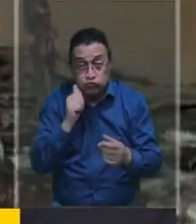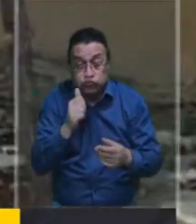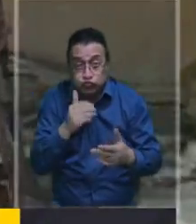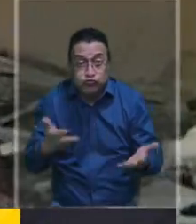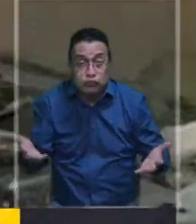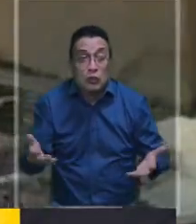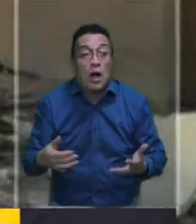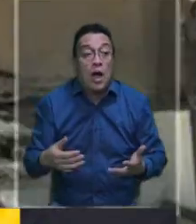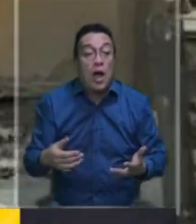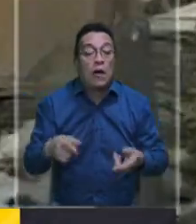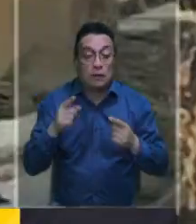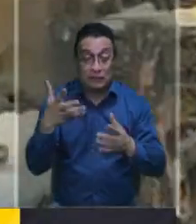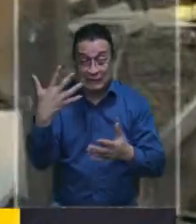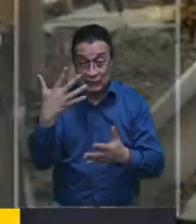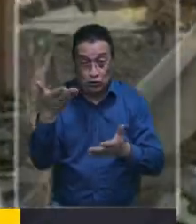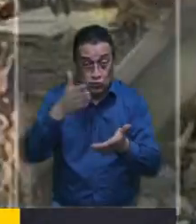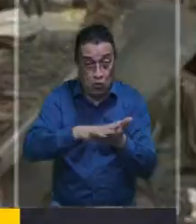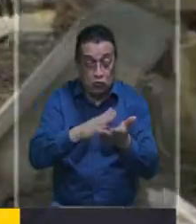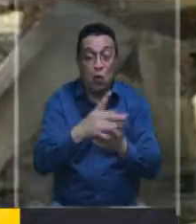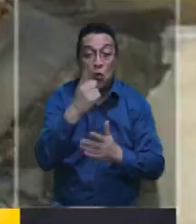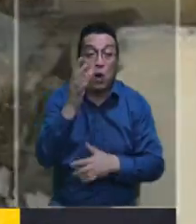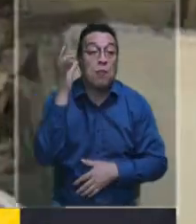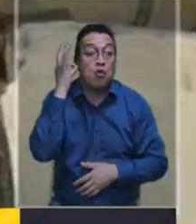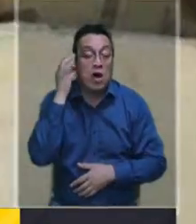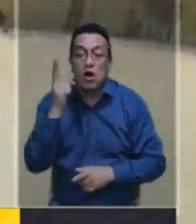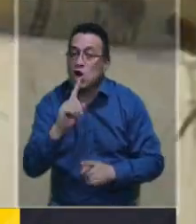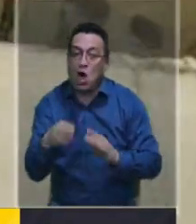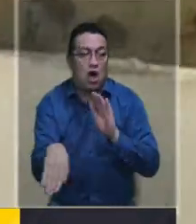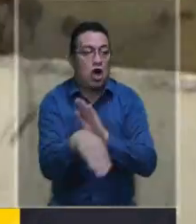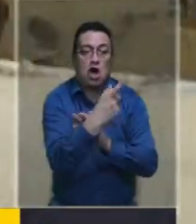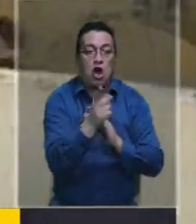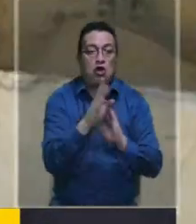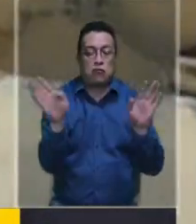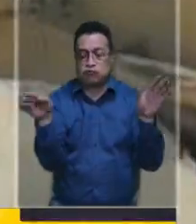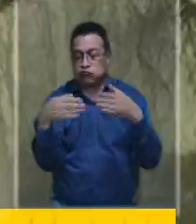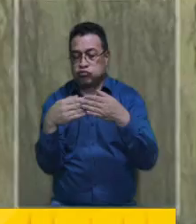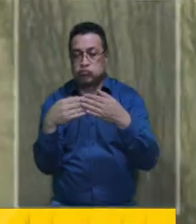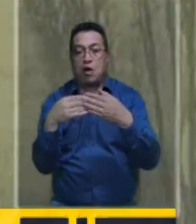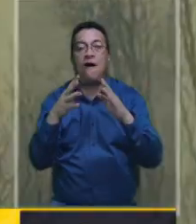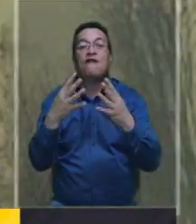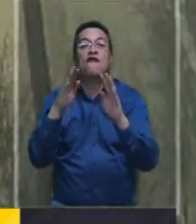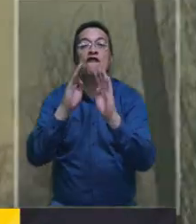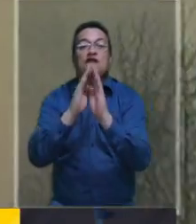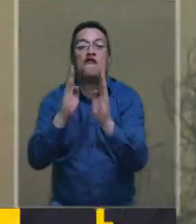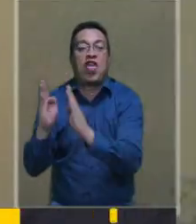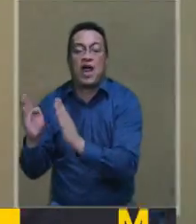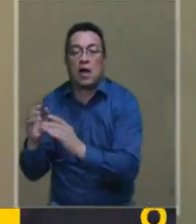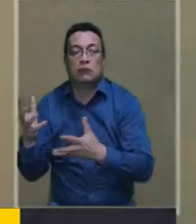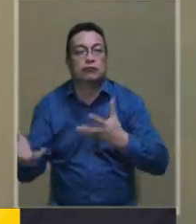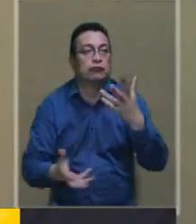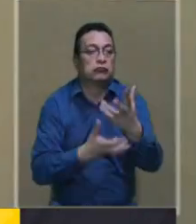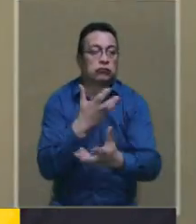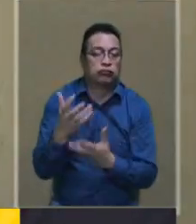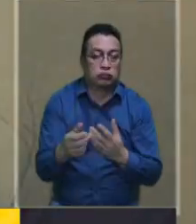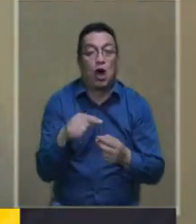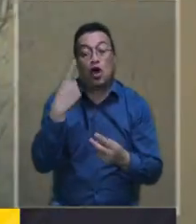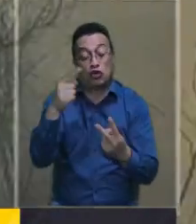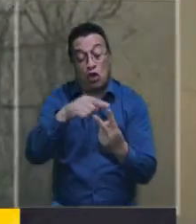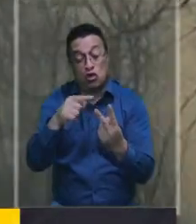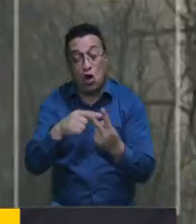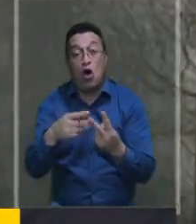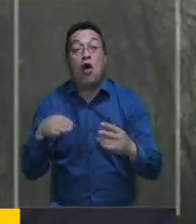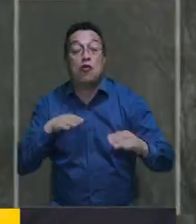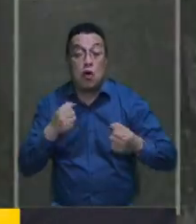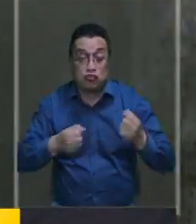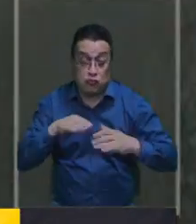las 5 víctimas, una mujer que no quiso evacuar y se encerró en una bodega que resultó quemada y otras 2 que murieron en el camino al